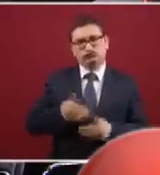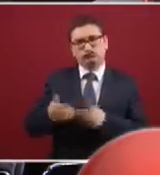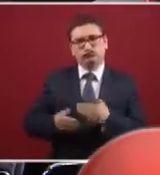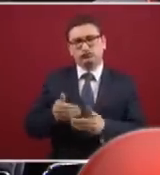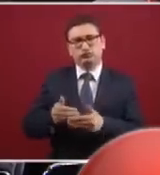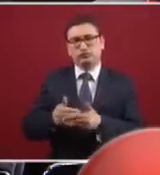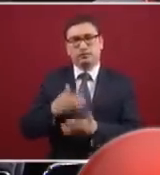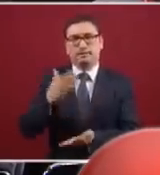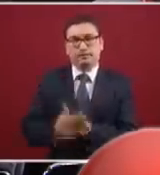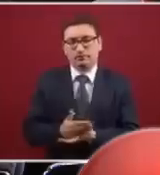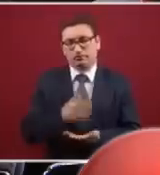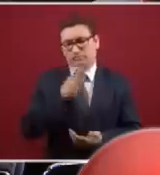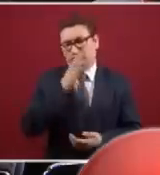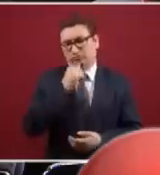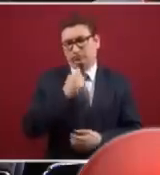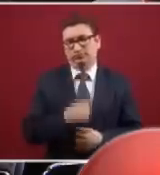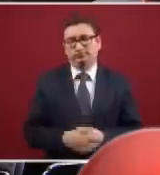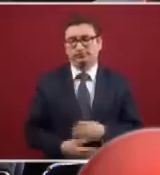la transformación,